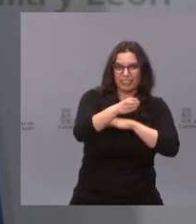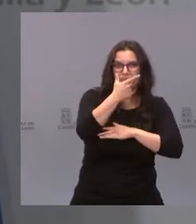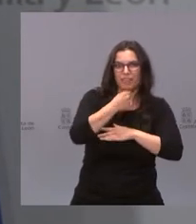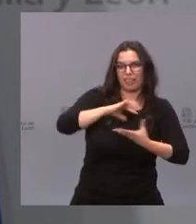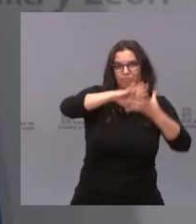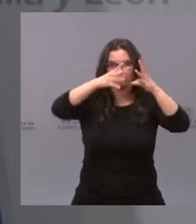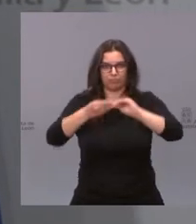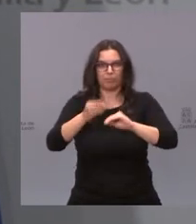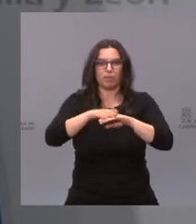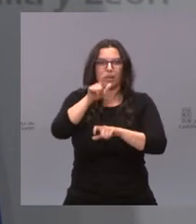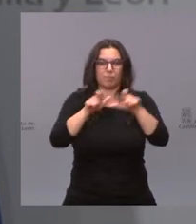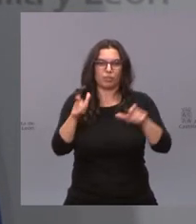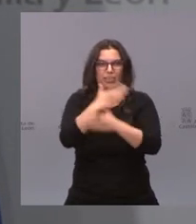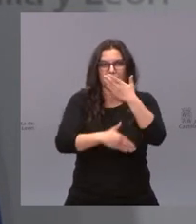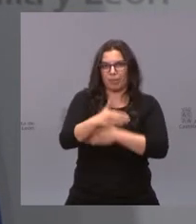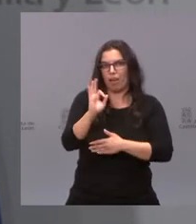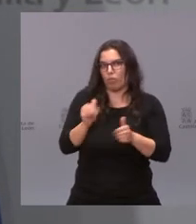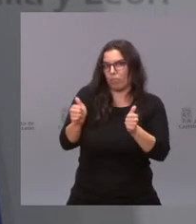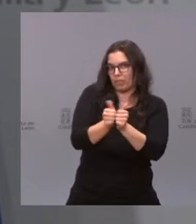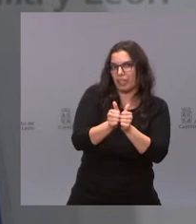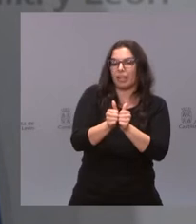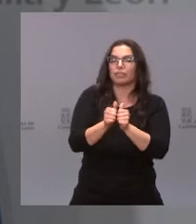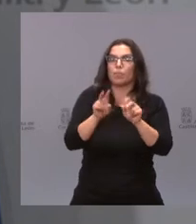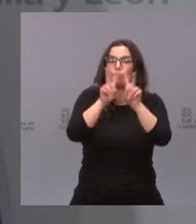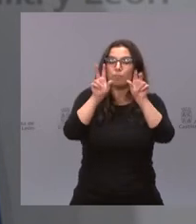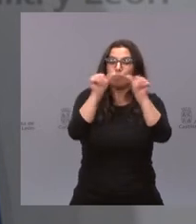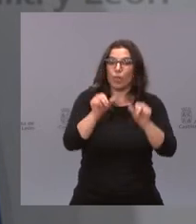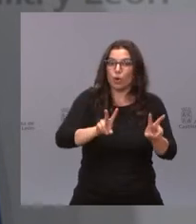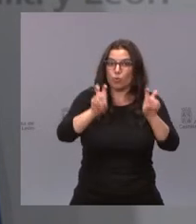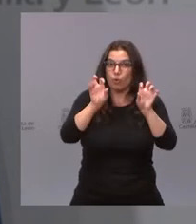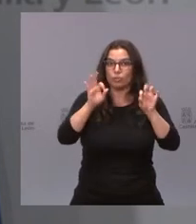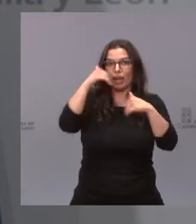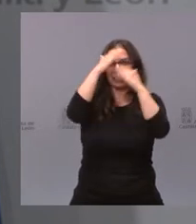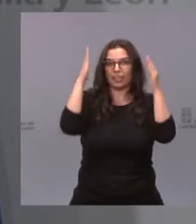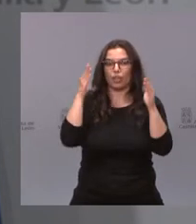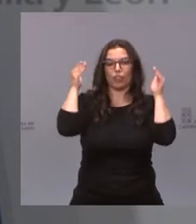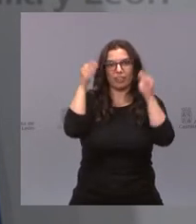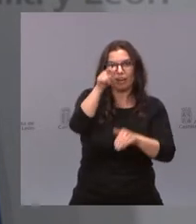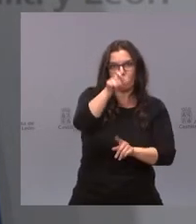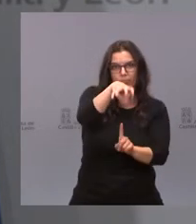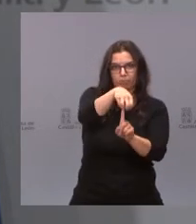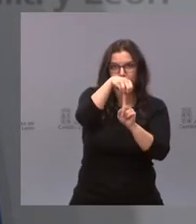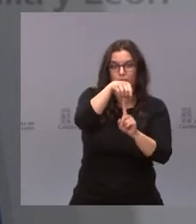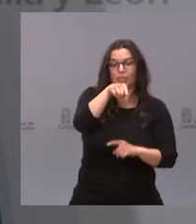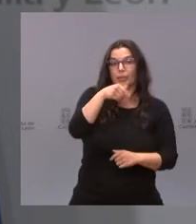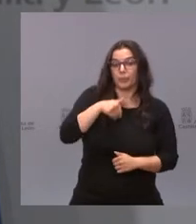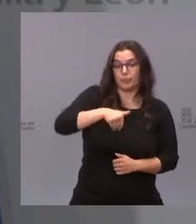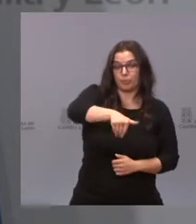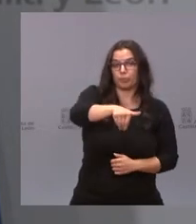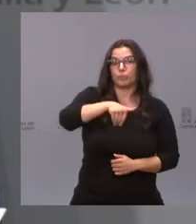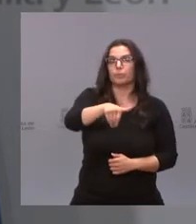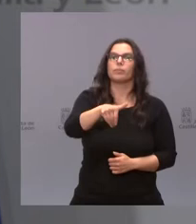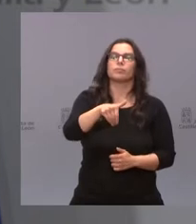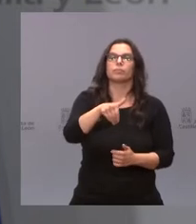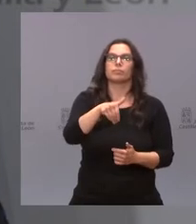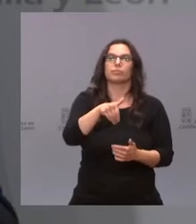a personas con discapacidad y dependencia en el nuevo modelo de atención centrado en la persona que próximamente se va a